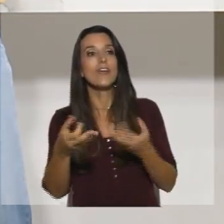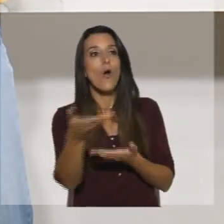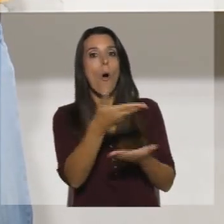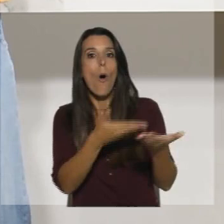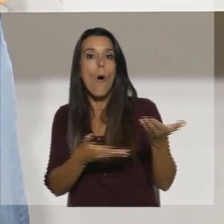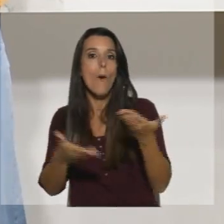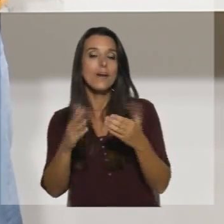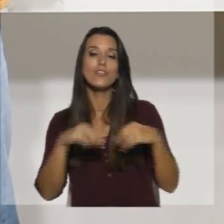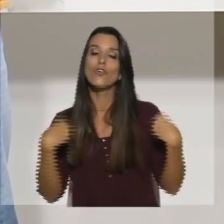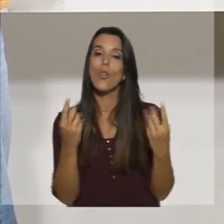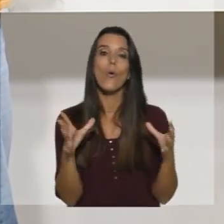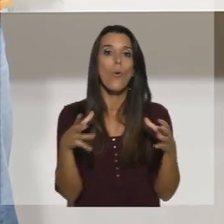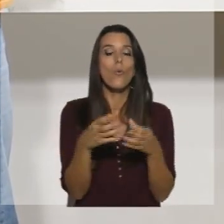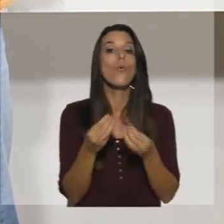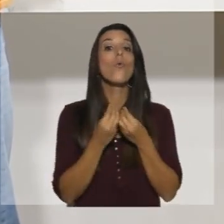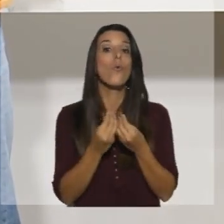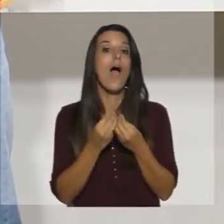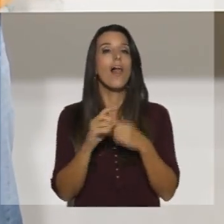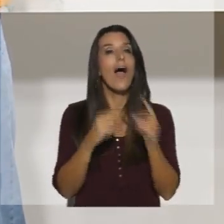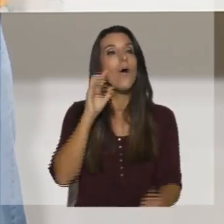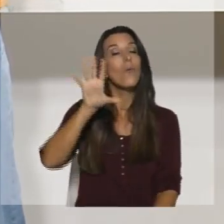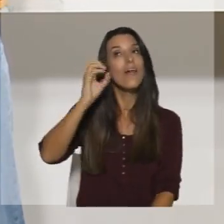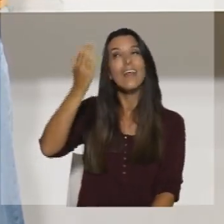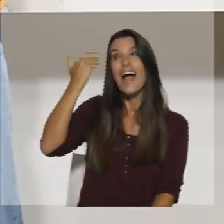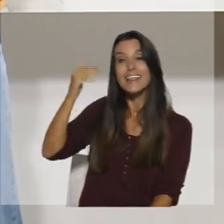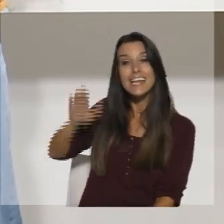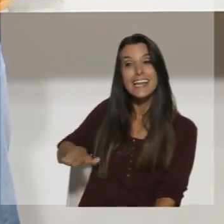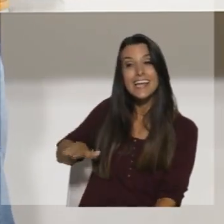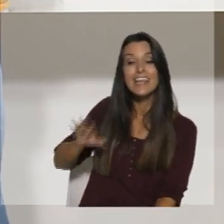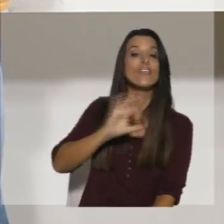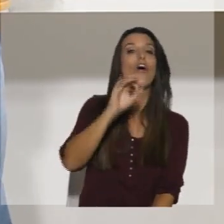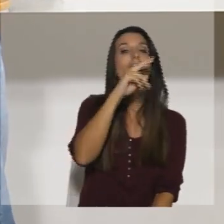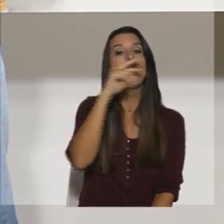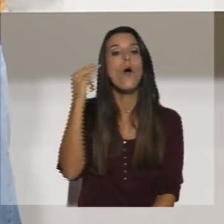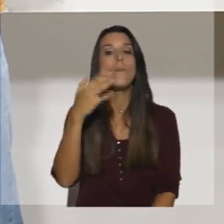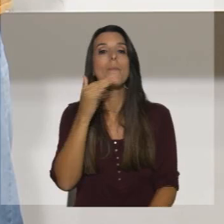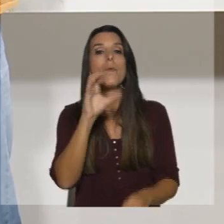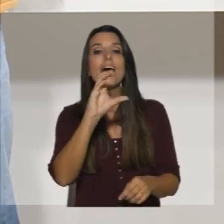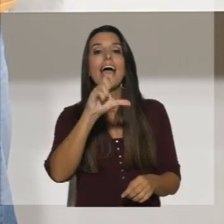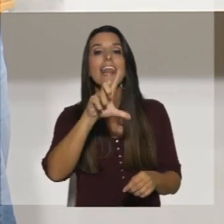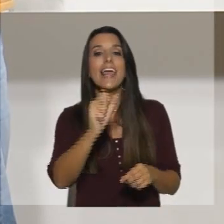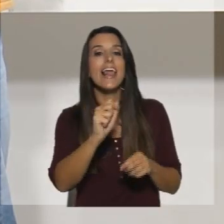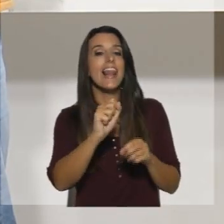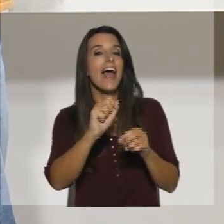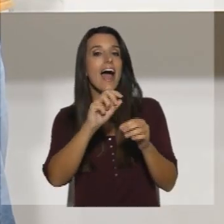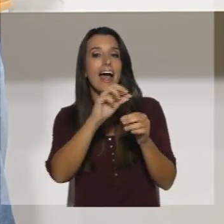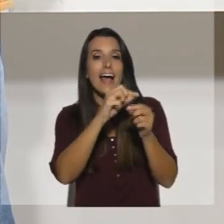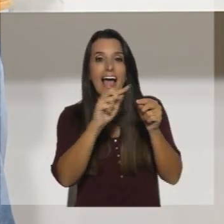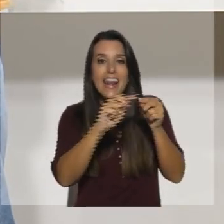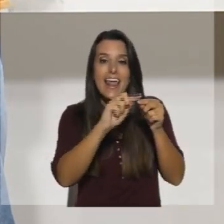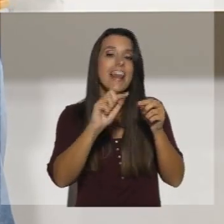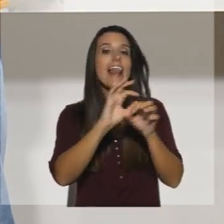también juntos cuáles son las recetas que lo llevan a su infancia, cuáles son los aromas. Hablábamos de la canela, hablábamos del el horneado, del